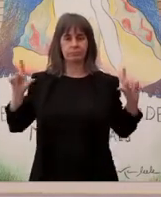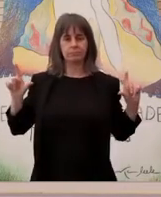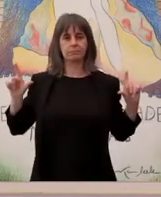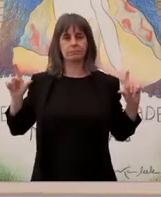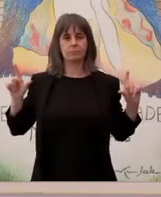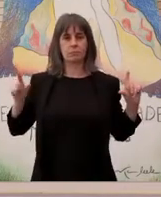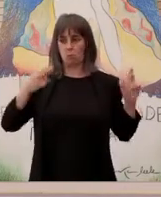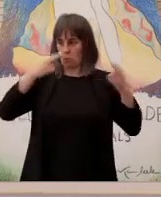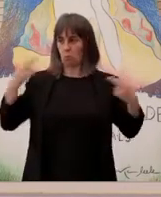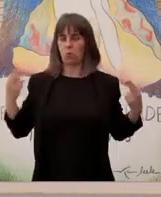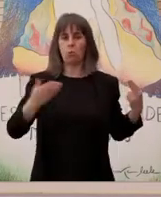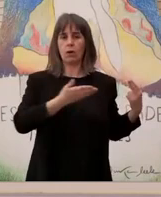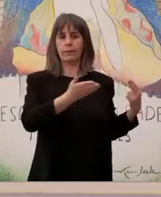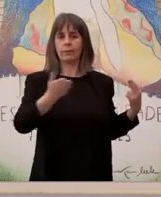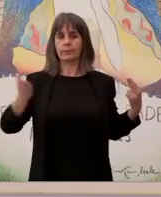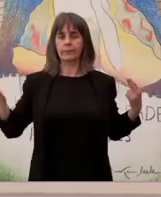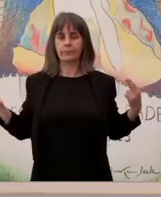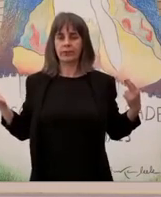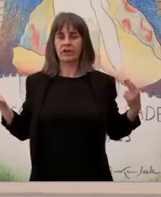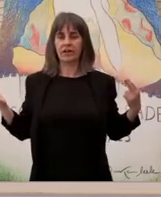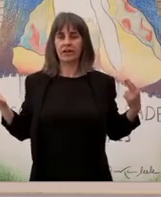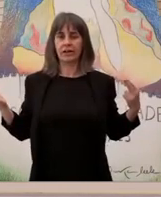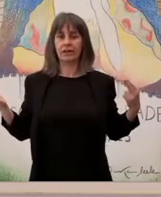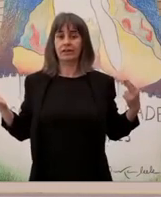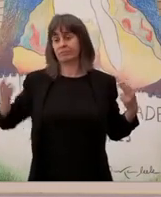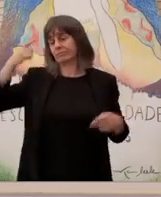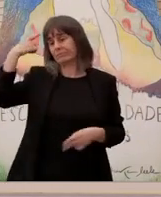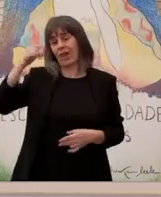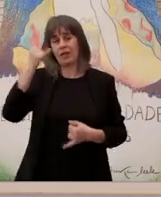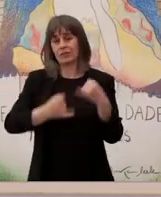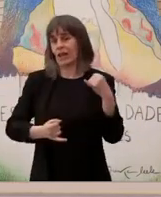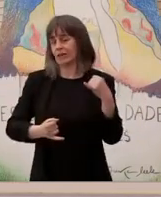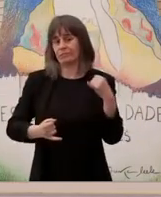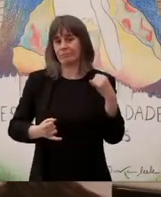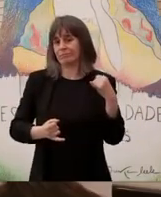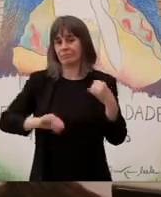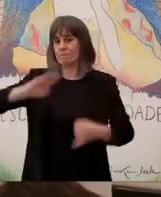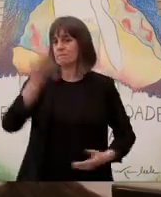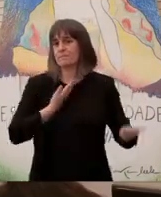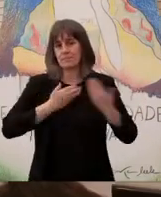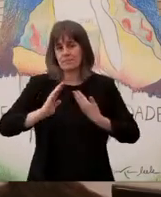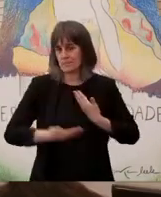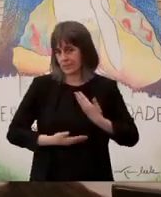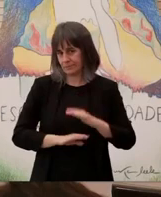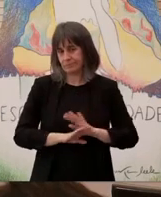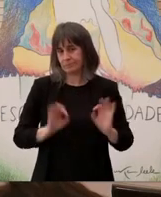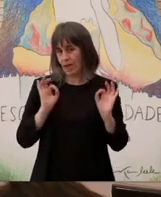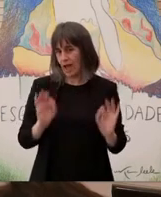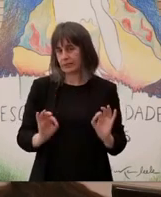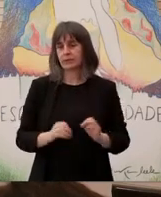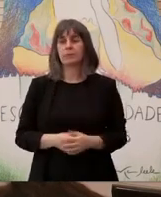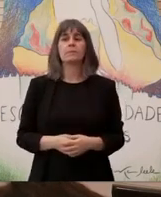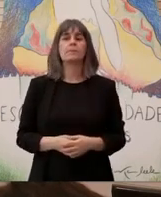pública yo creo que todas sabemos que hemos pagar una pH venga alta quería preguntar